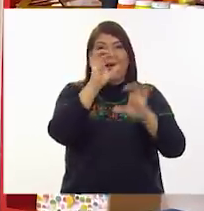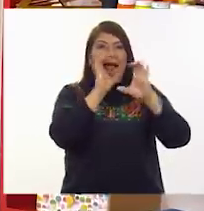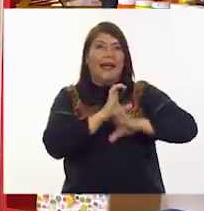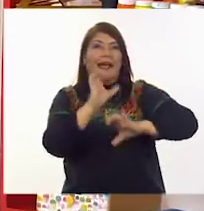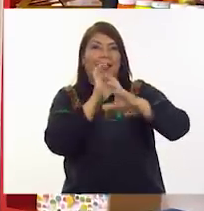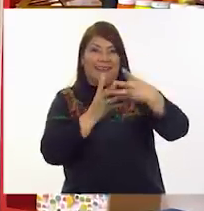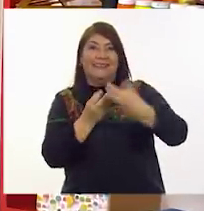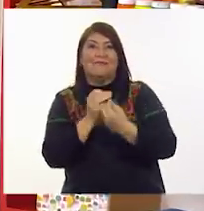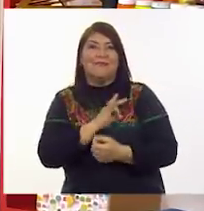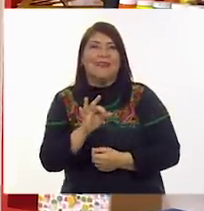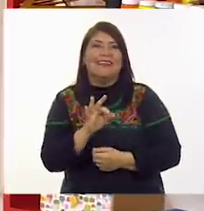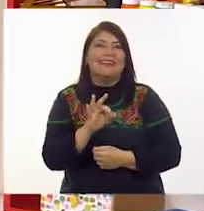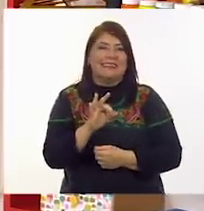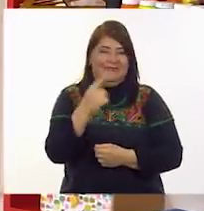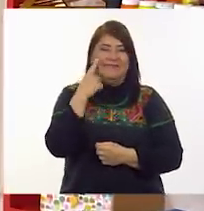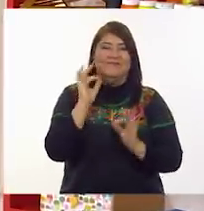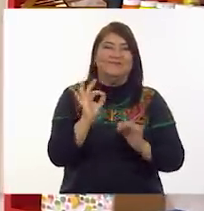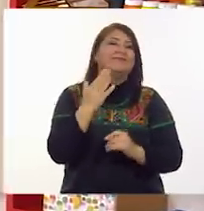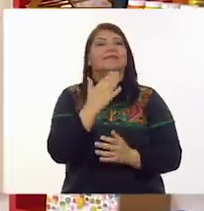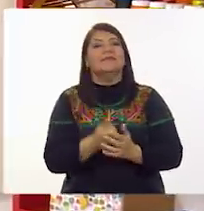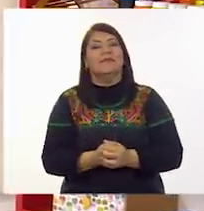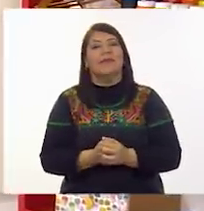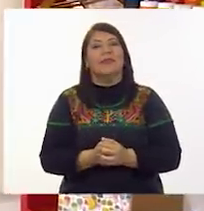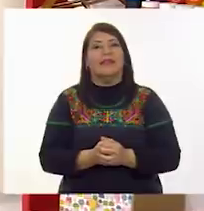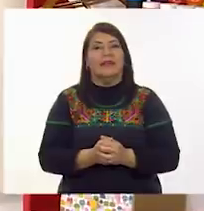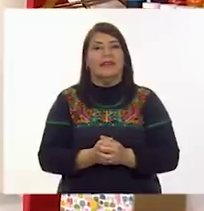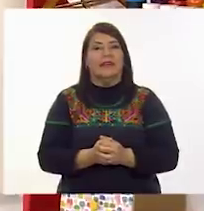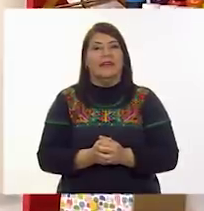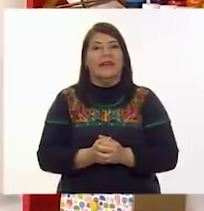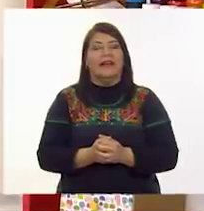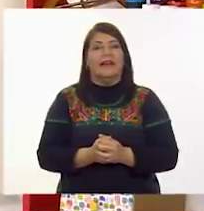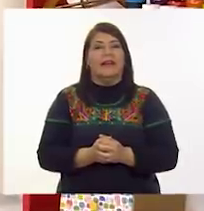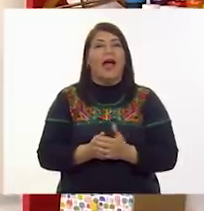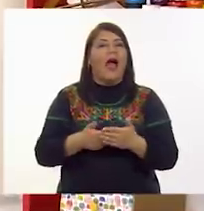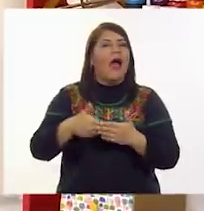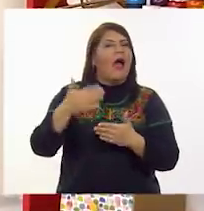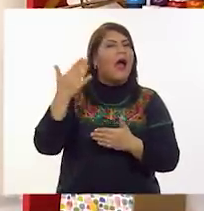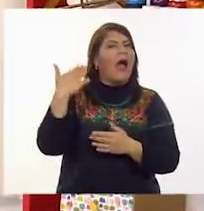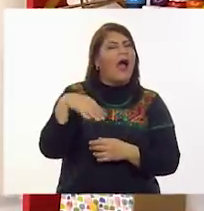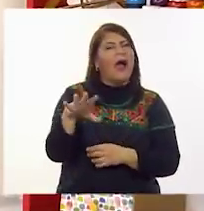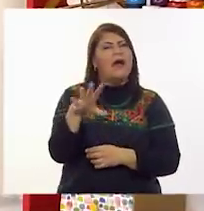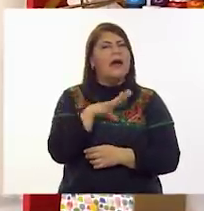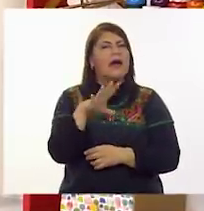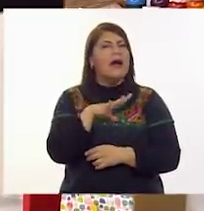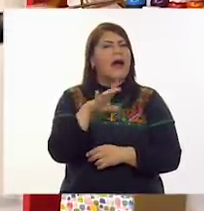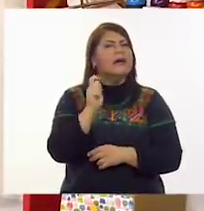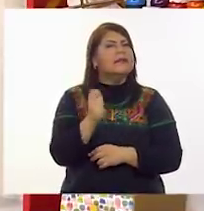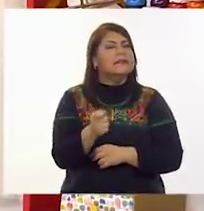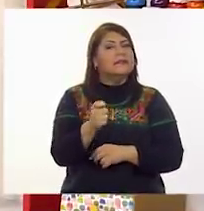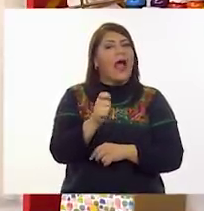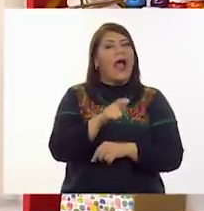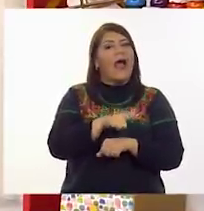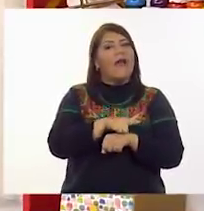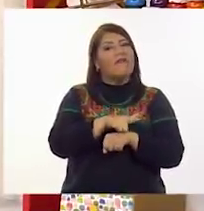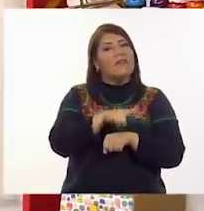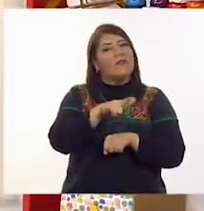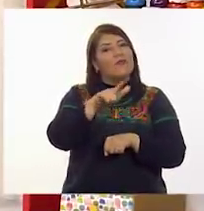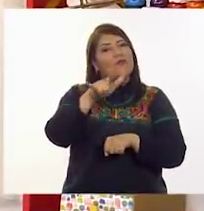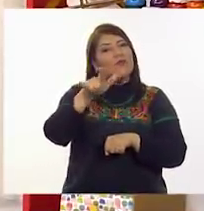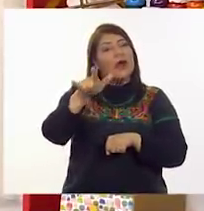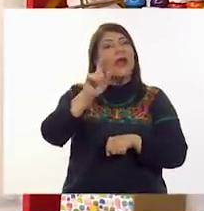conmigo? ¡Vamos! Había una vez un avión que